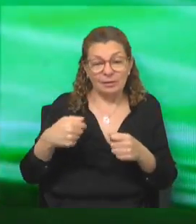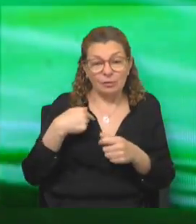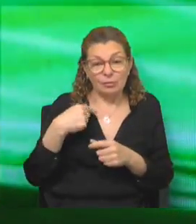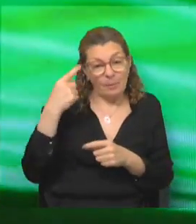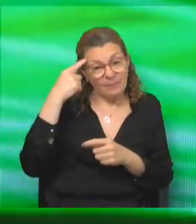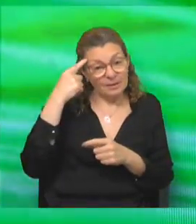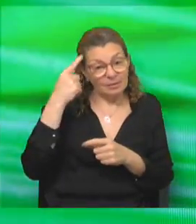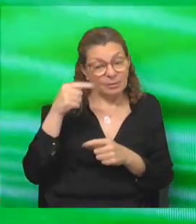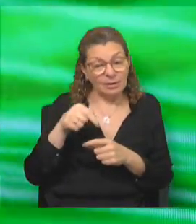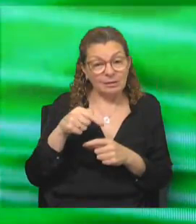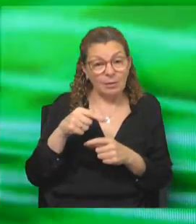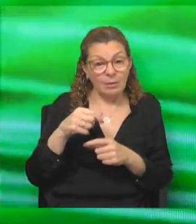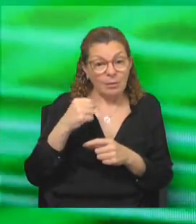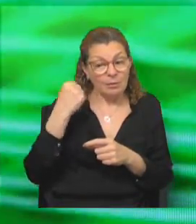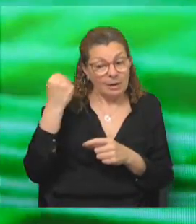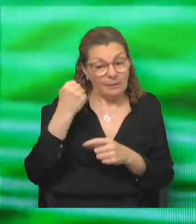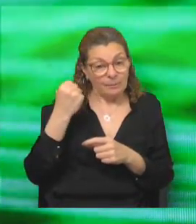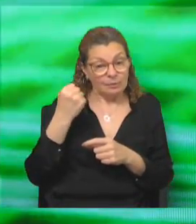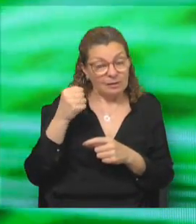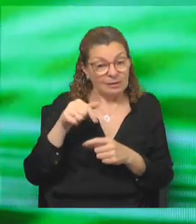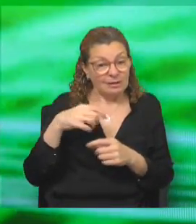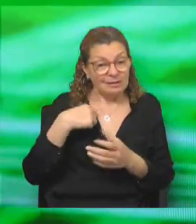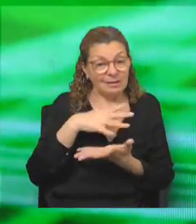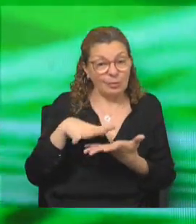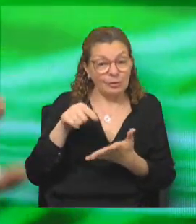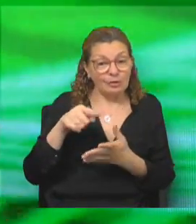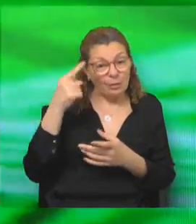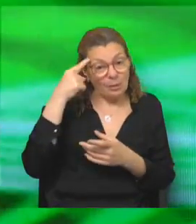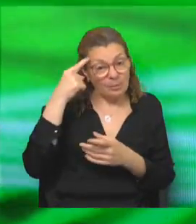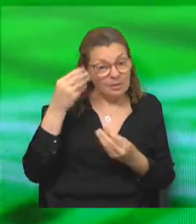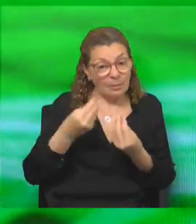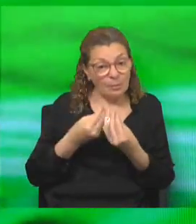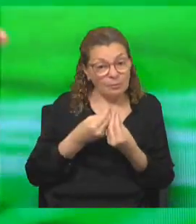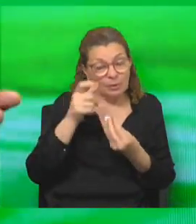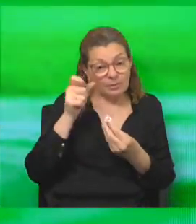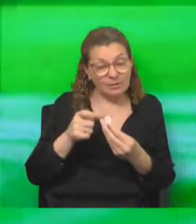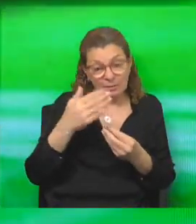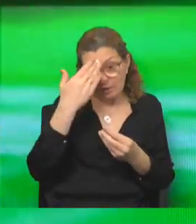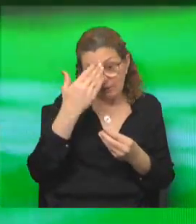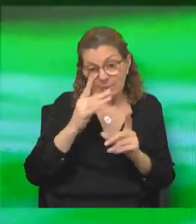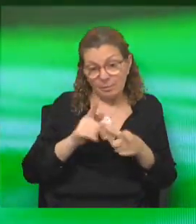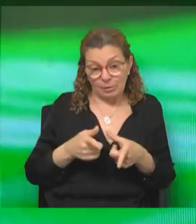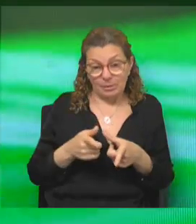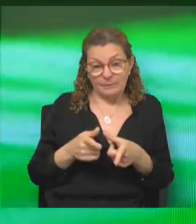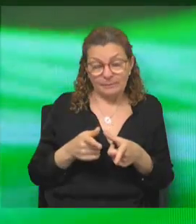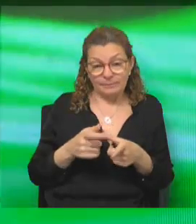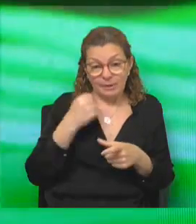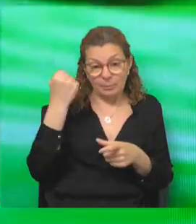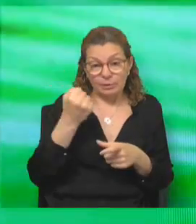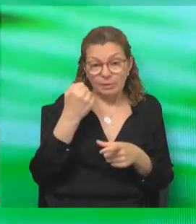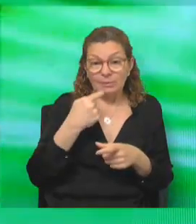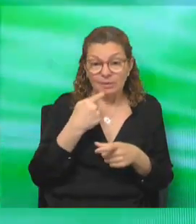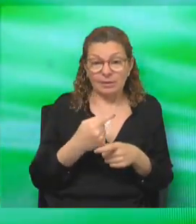llevaría a una situación muy grave eso también lo lo piensa la mayoría de los dirigentes del frente amplio y es importante